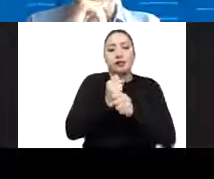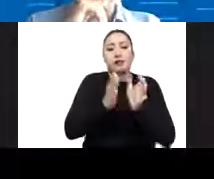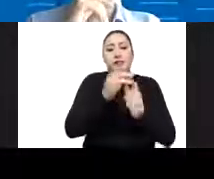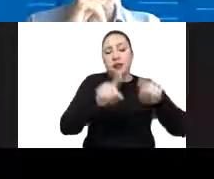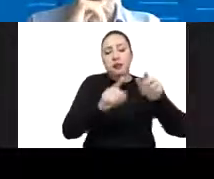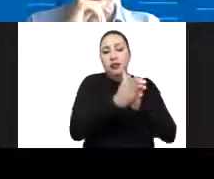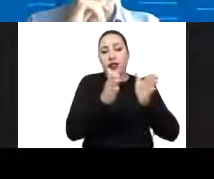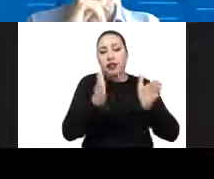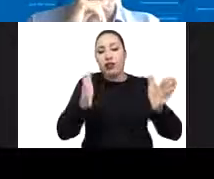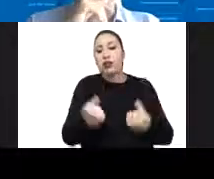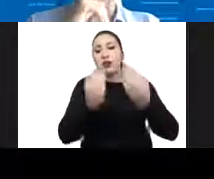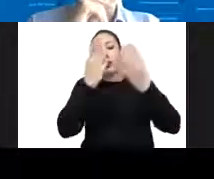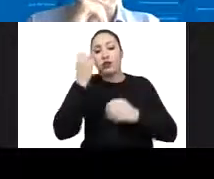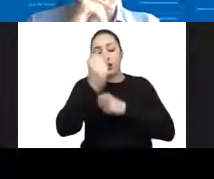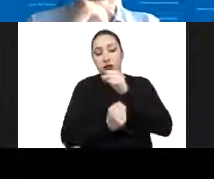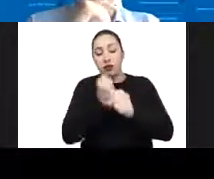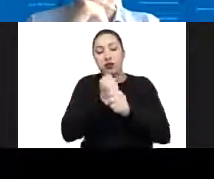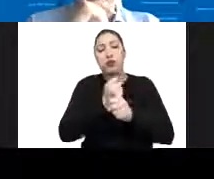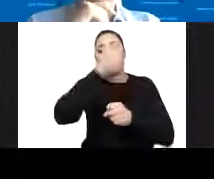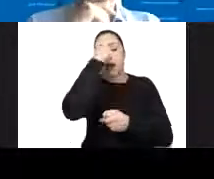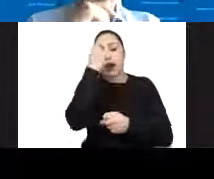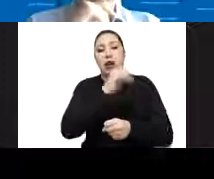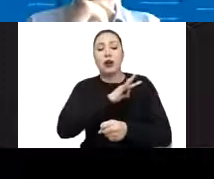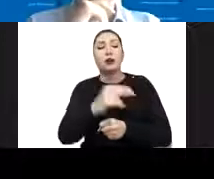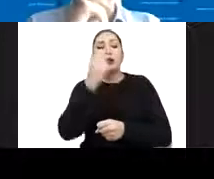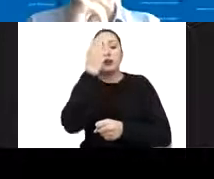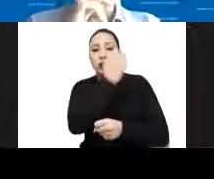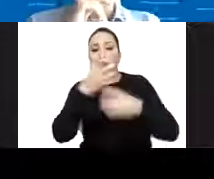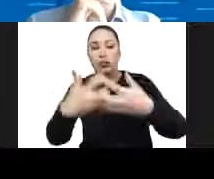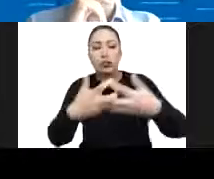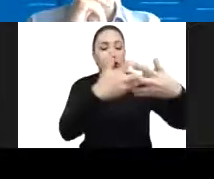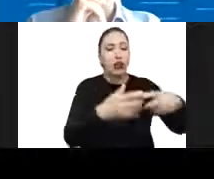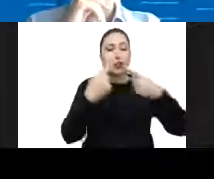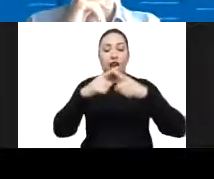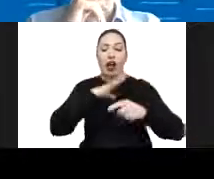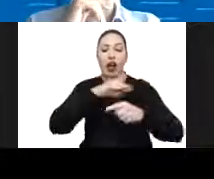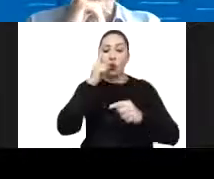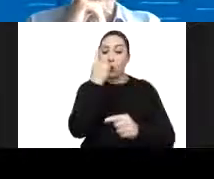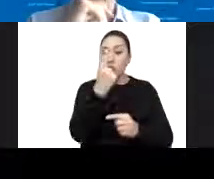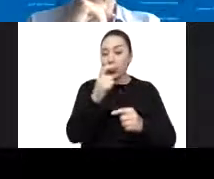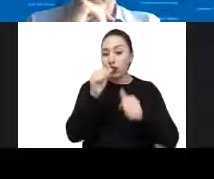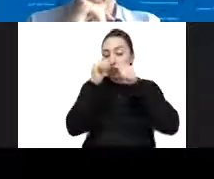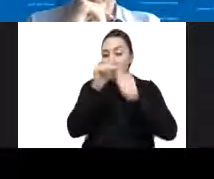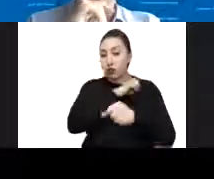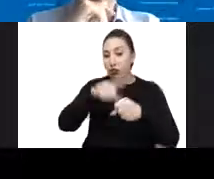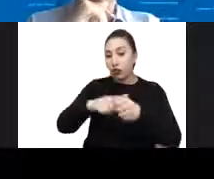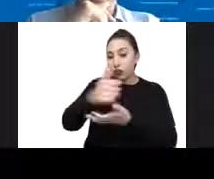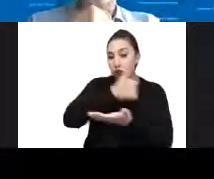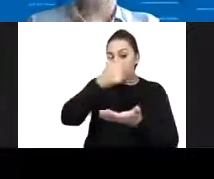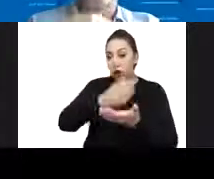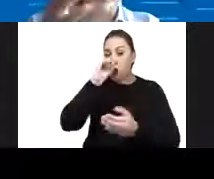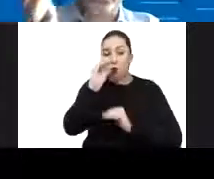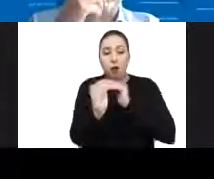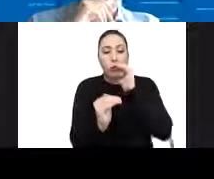los sistemas, en donde se puede trabajar con sistemas descentralizados, con sistemas que se van desarrollando en fases, plantas